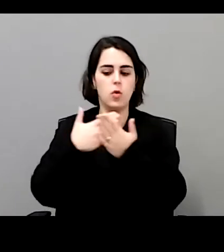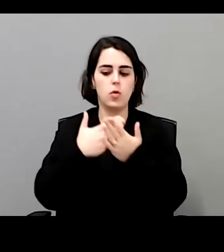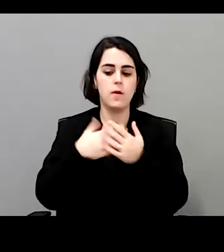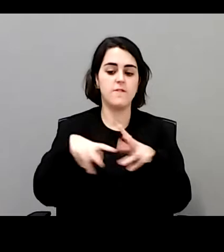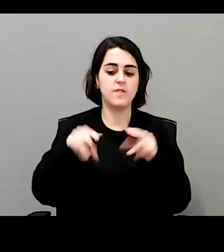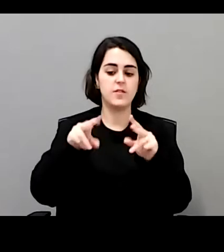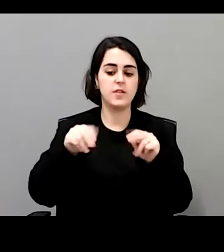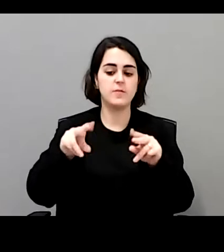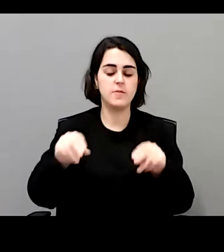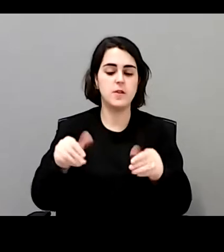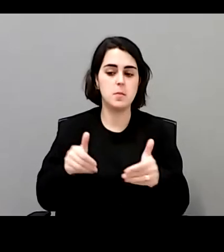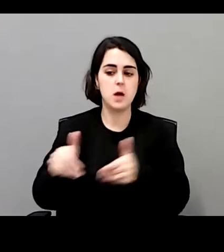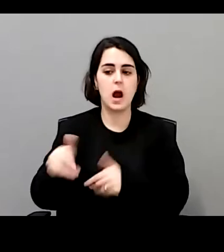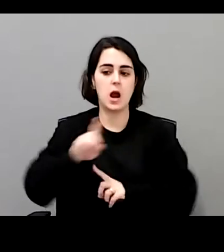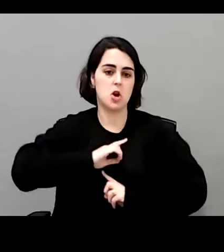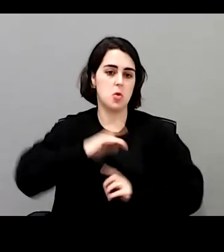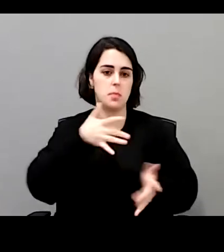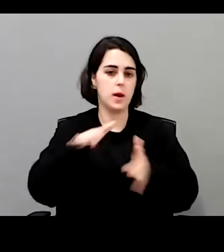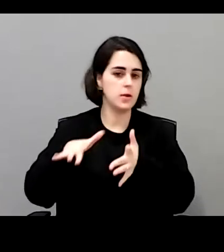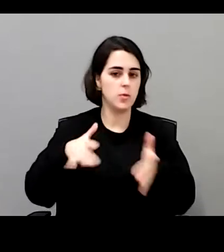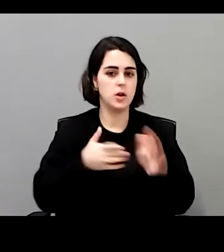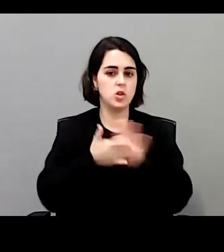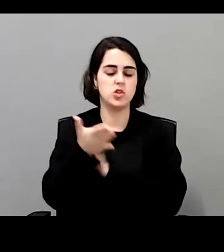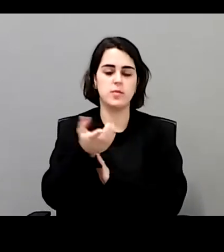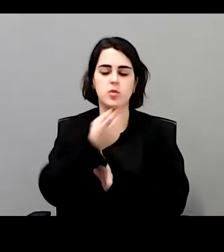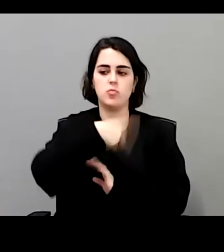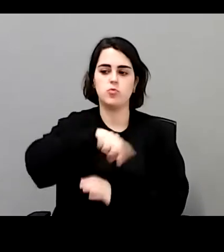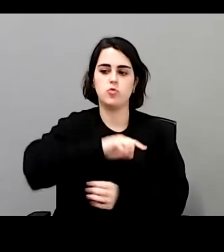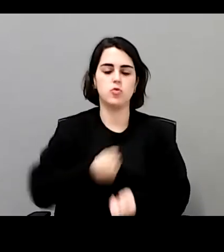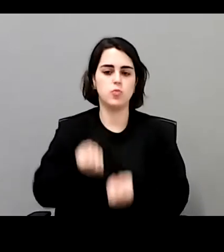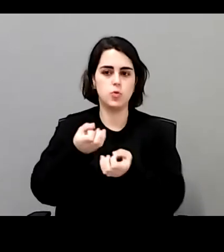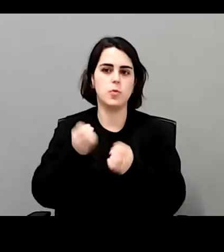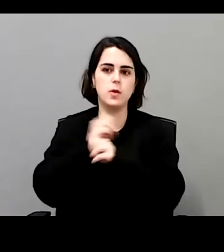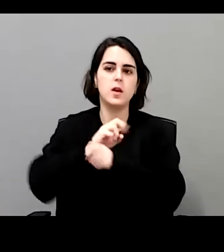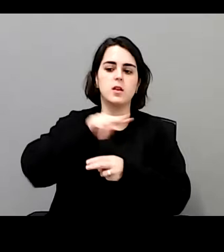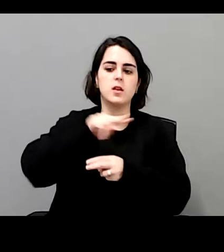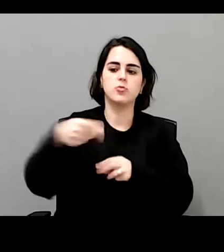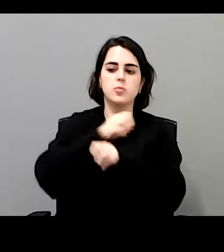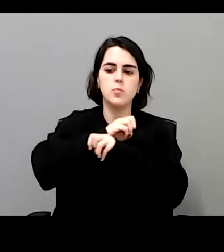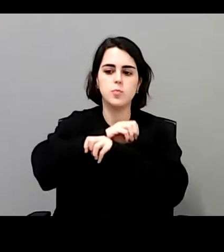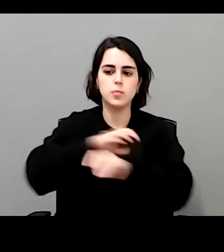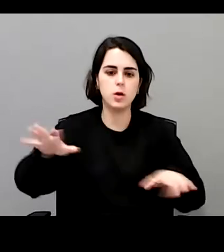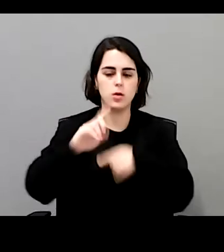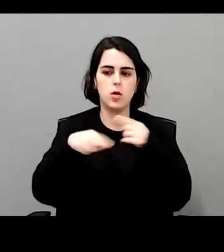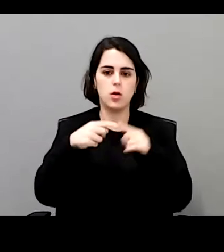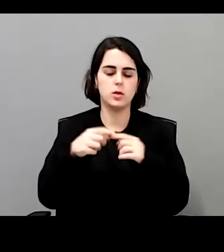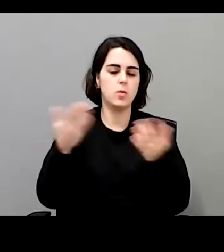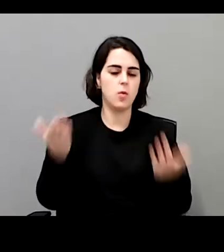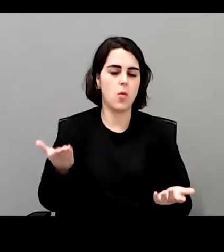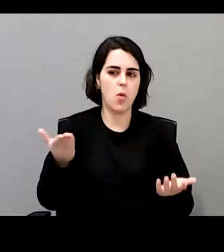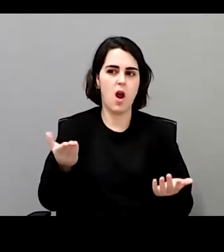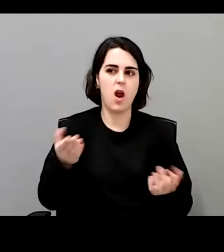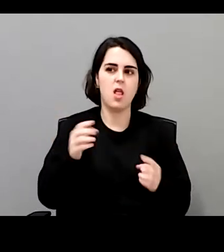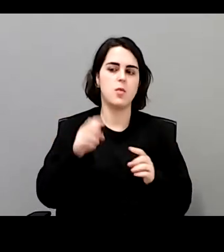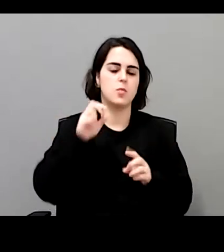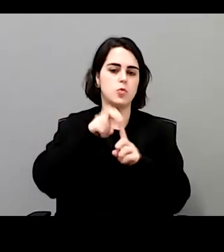finalizarlo para noviembre más o menos, entonces bueno, os mantendremos informados y divulgaremos los resultados para que podáis tener esa visión